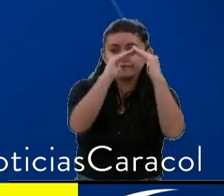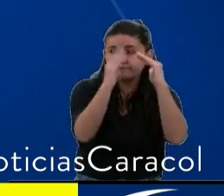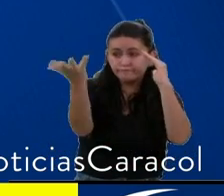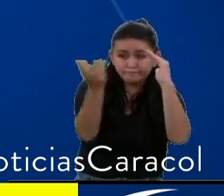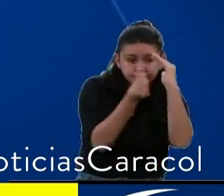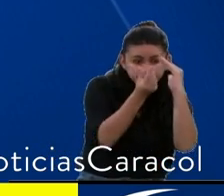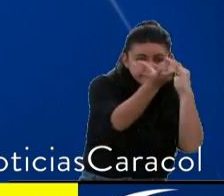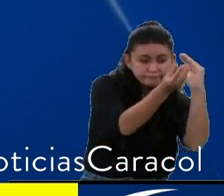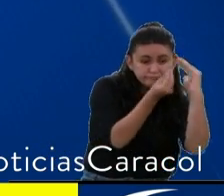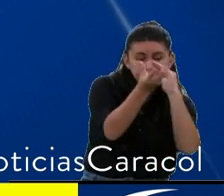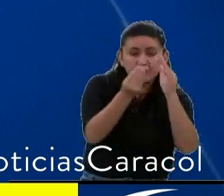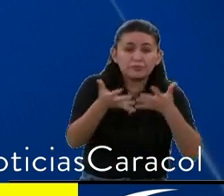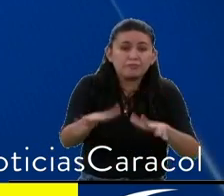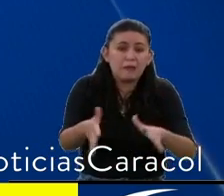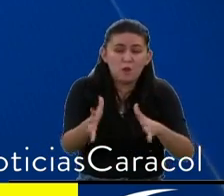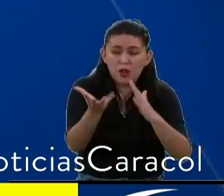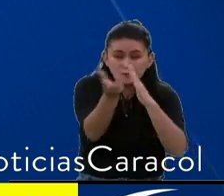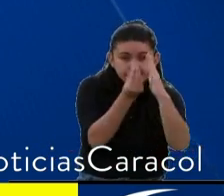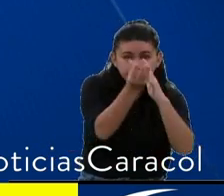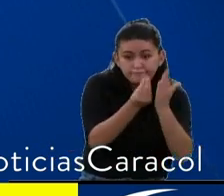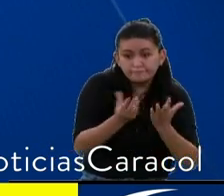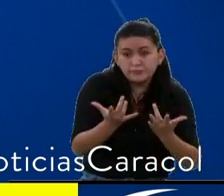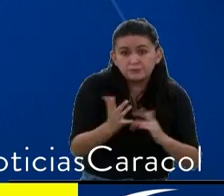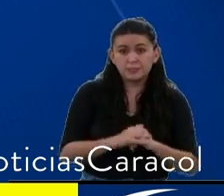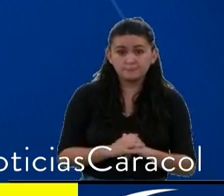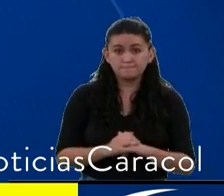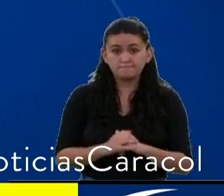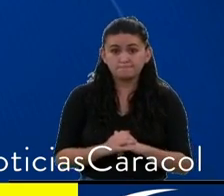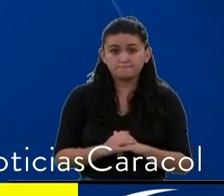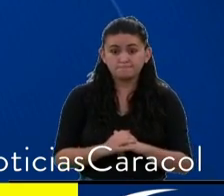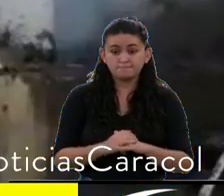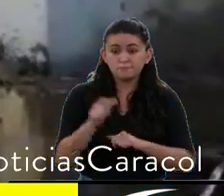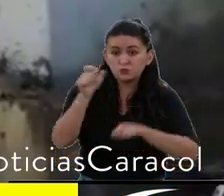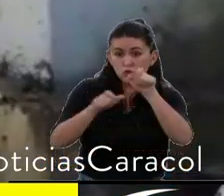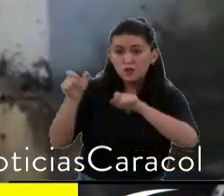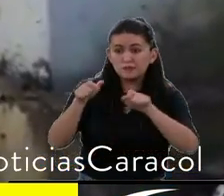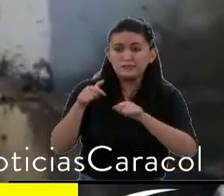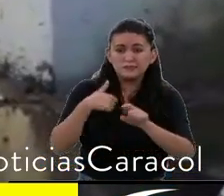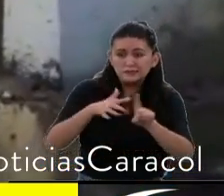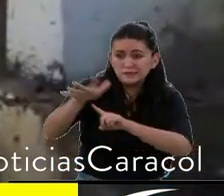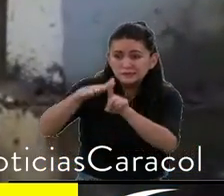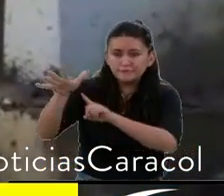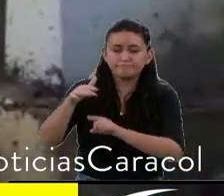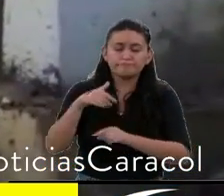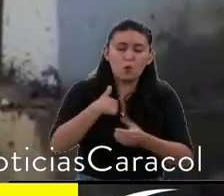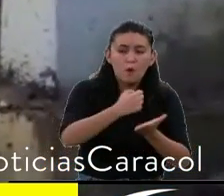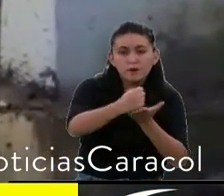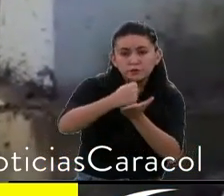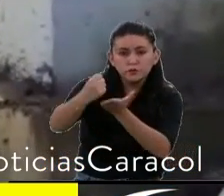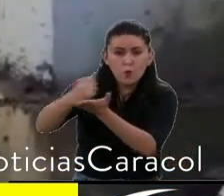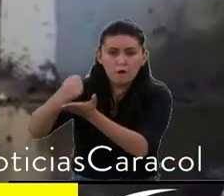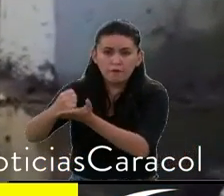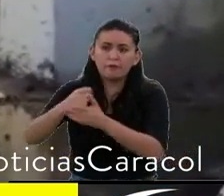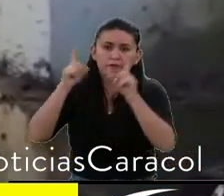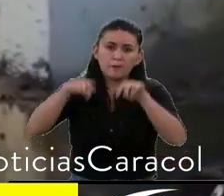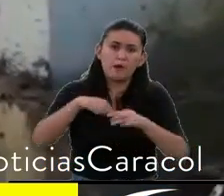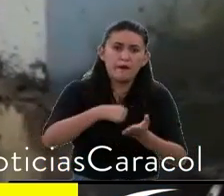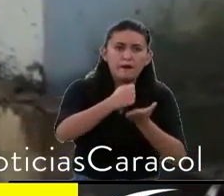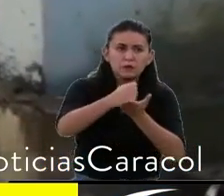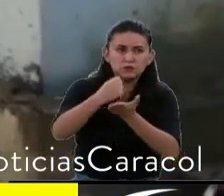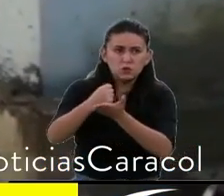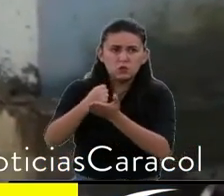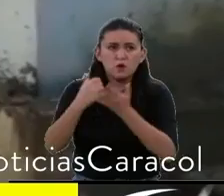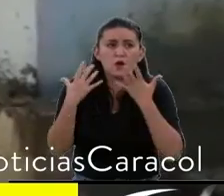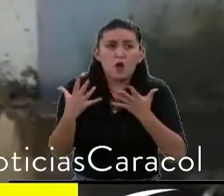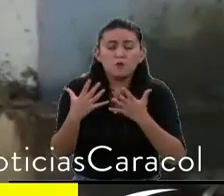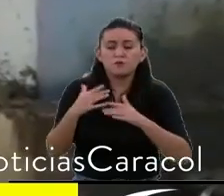temporales. Por el momento ayuda el Estado a los damnificados y pues ayuda a arreglar todo